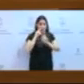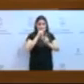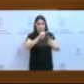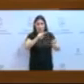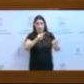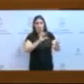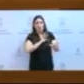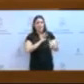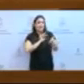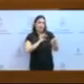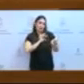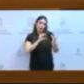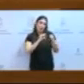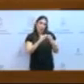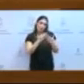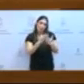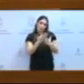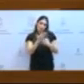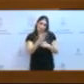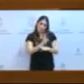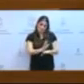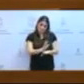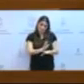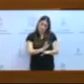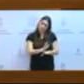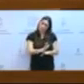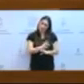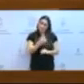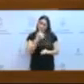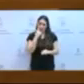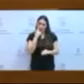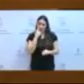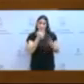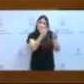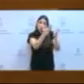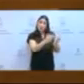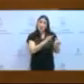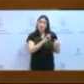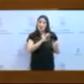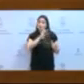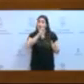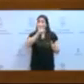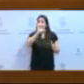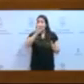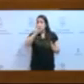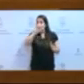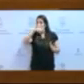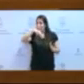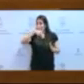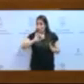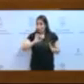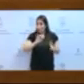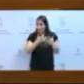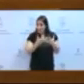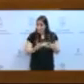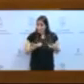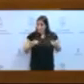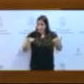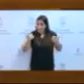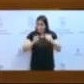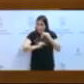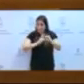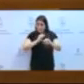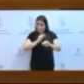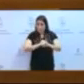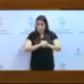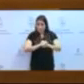Señorías del grupo proponente, vamos a ver, y usted, señora Espiño, lo reconocía, citaba una frase literal de la exposición